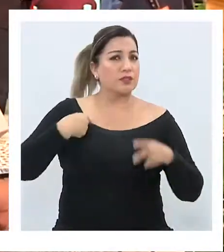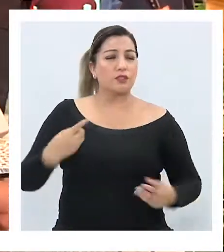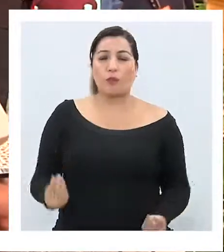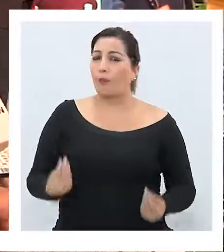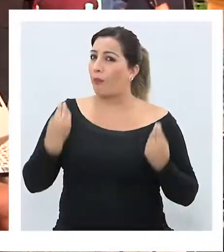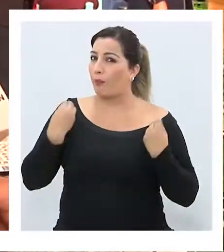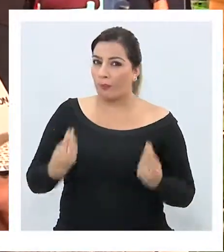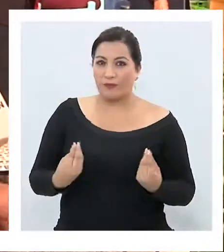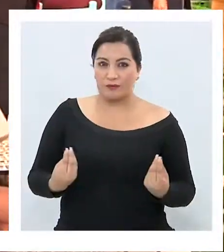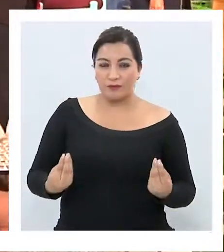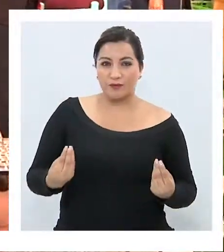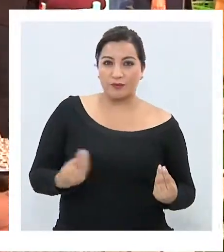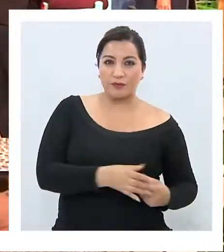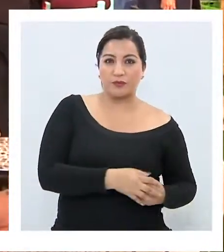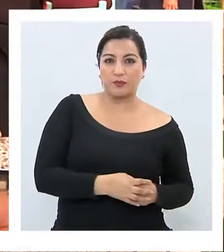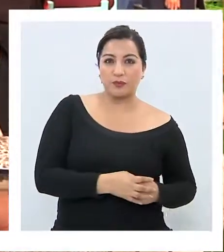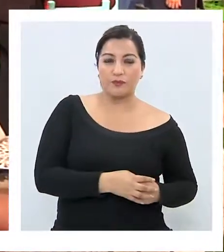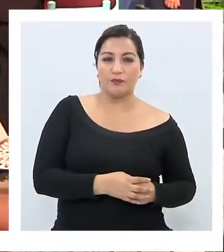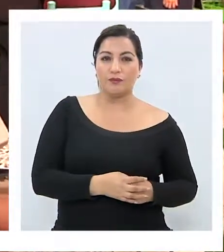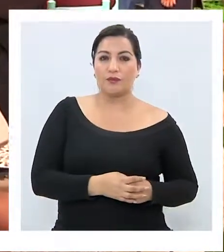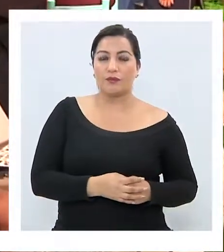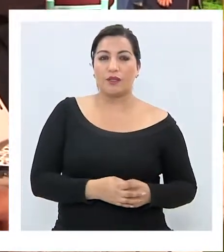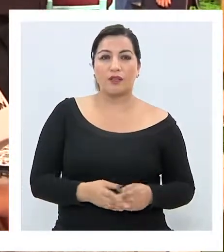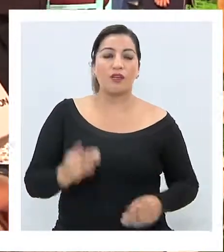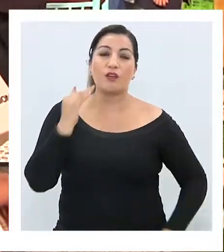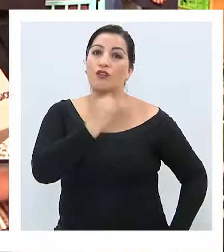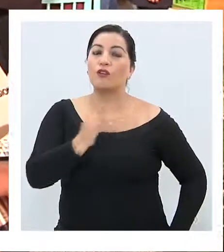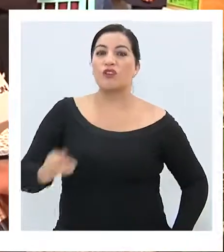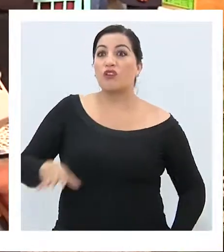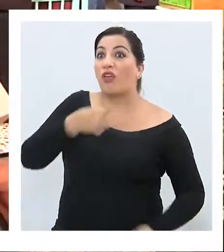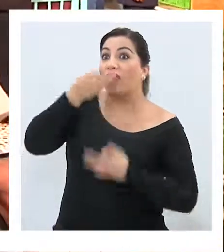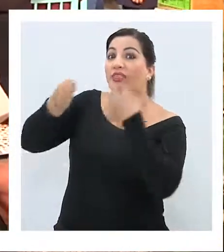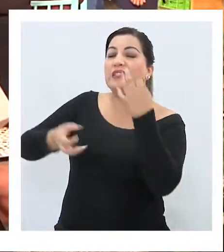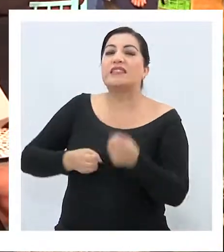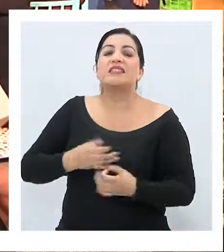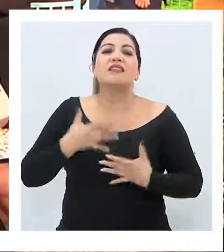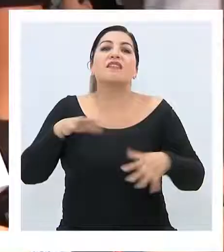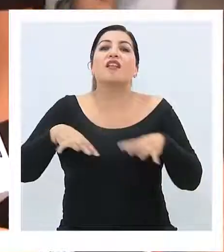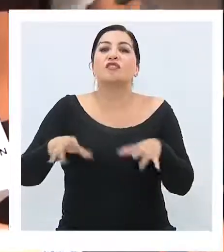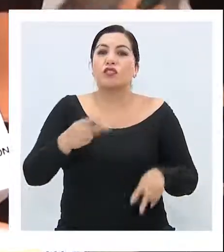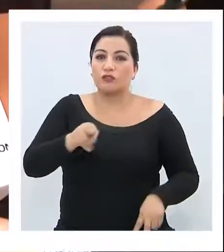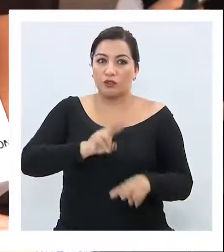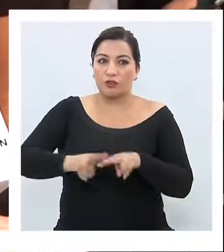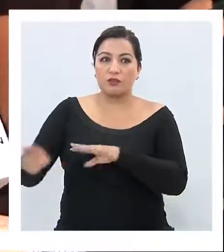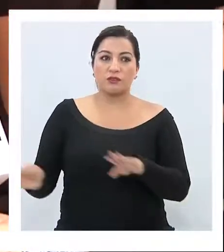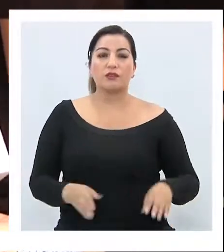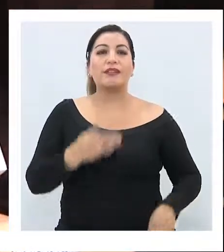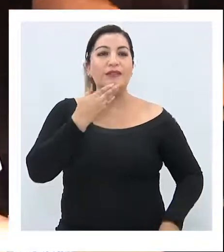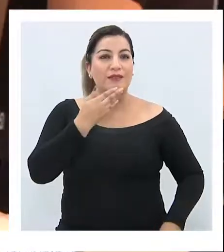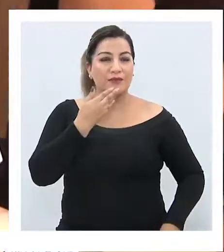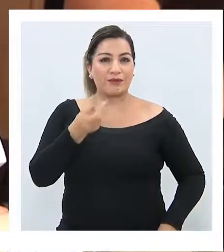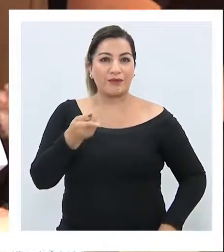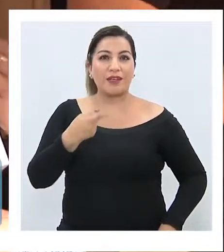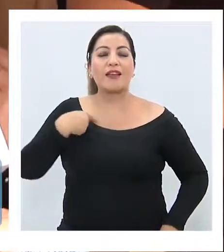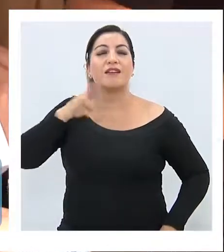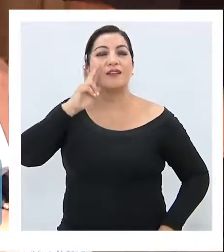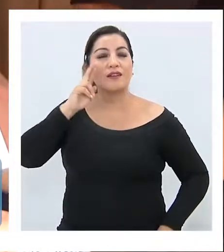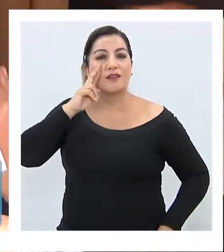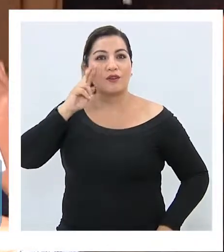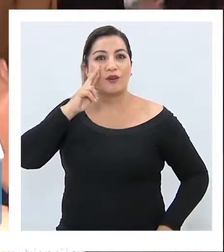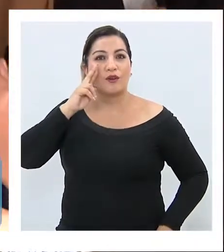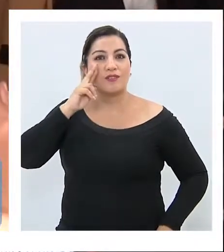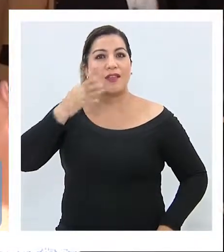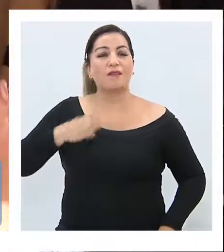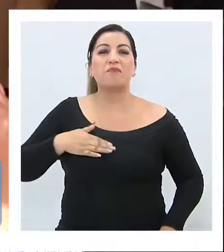increíble la manera de cómo ellos se expresan y cómo sienten las cosas que uno hace. Guarda relación un poco para también reconocer a nuestros